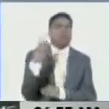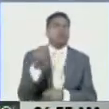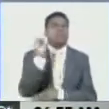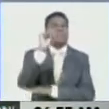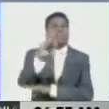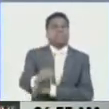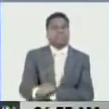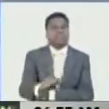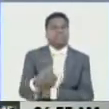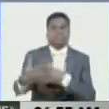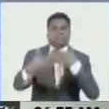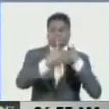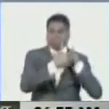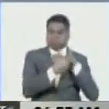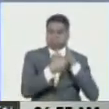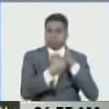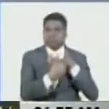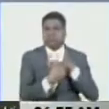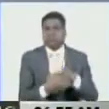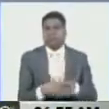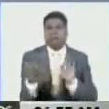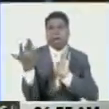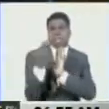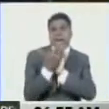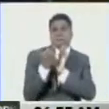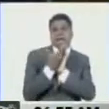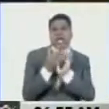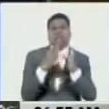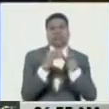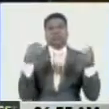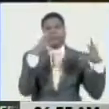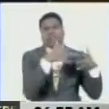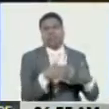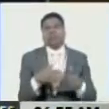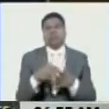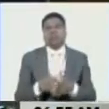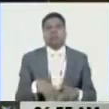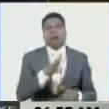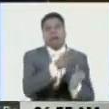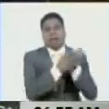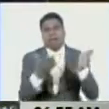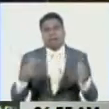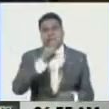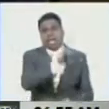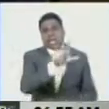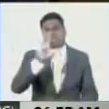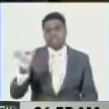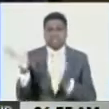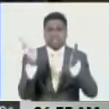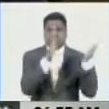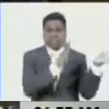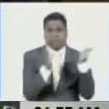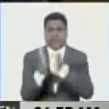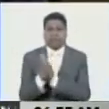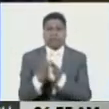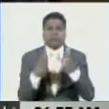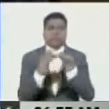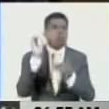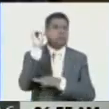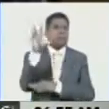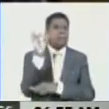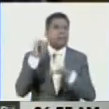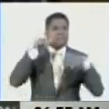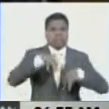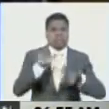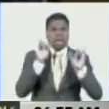vencer la arremetida imperial? Y en torno a lo que es esta celebración que se va a extender hasta el 15 de marzo, el legado del comandante Chávez enmarcado en la campaña Aquí Amamos a